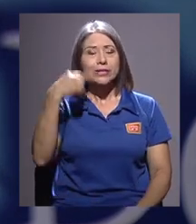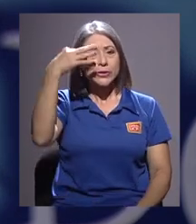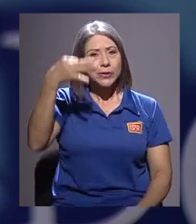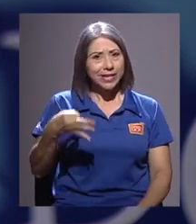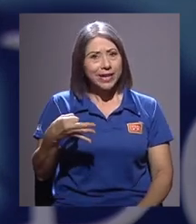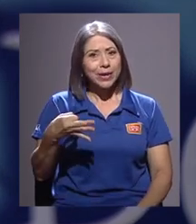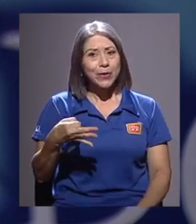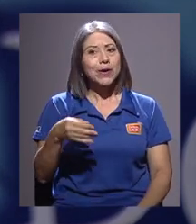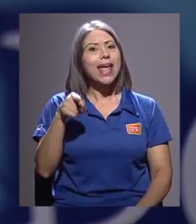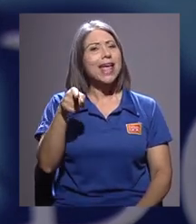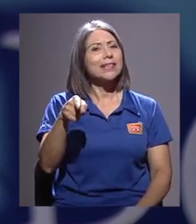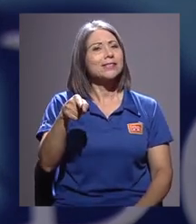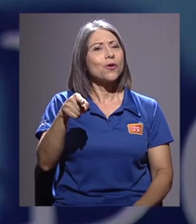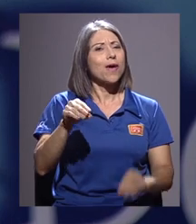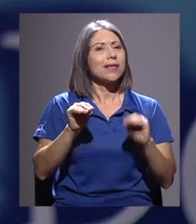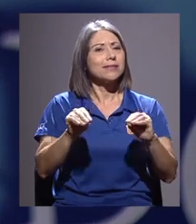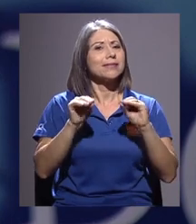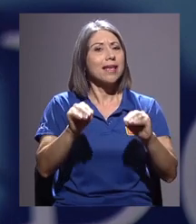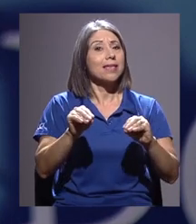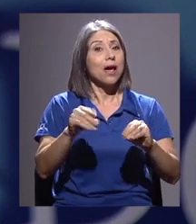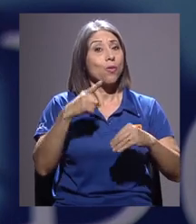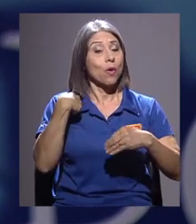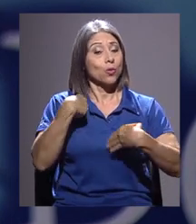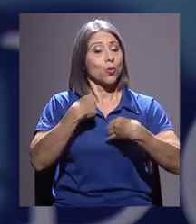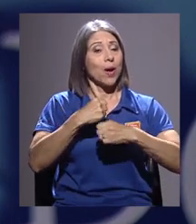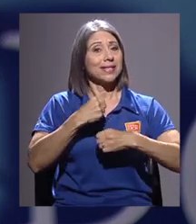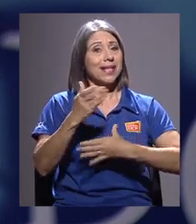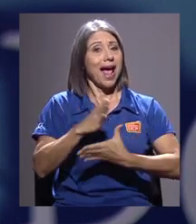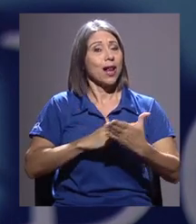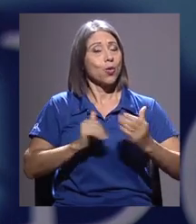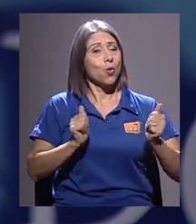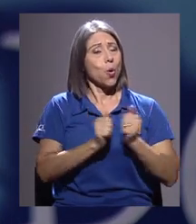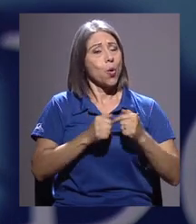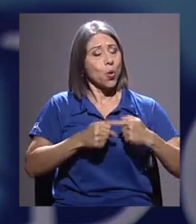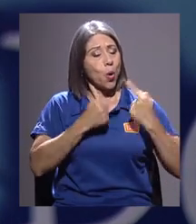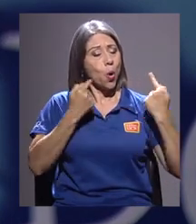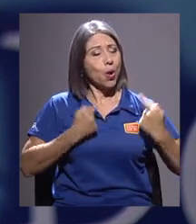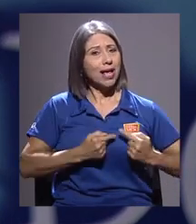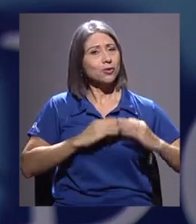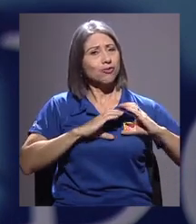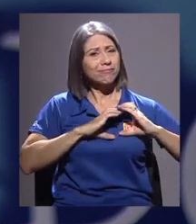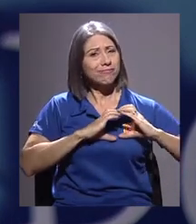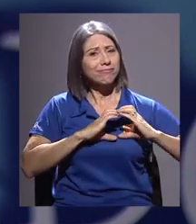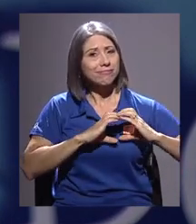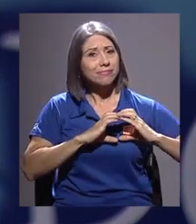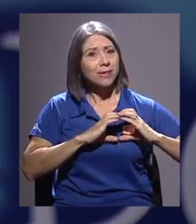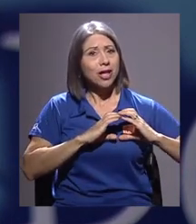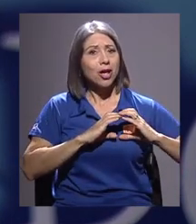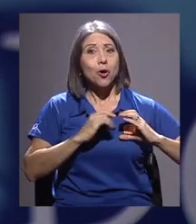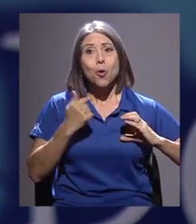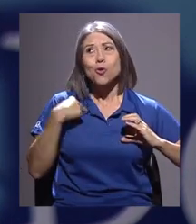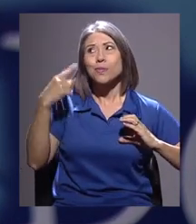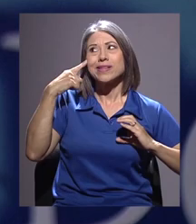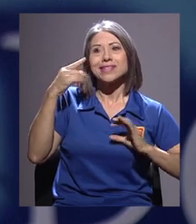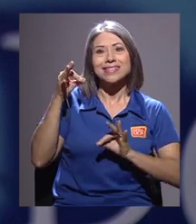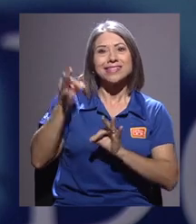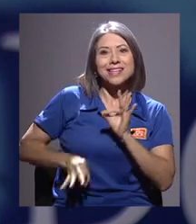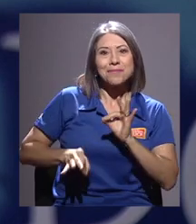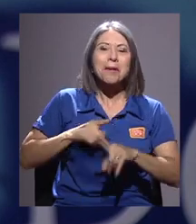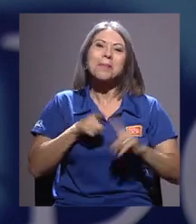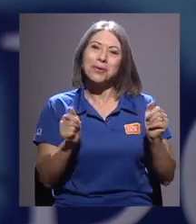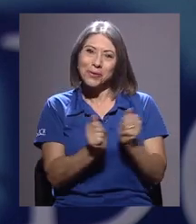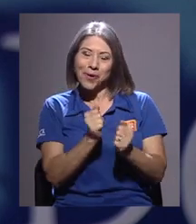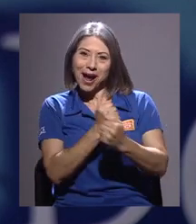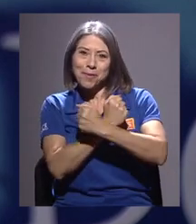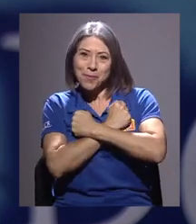que eso nos enseña que cuando uno hace algo de corazón pues de repente lo que uno considera simple si lo hace con